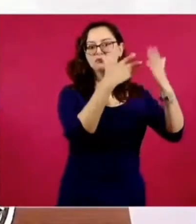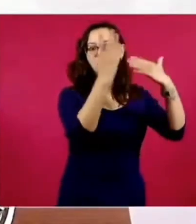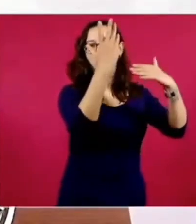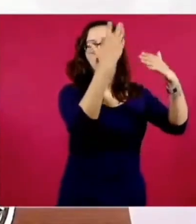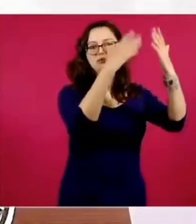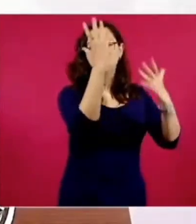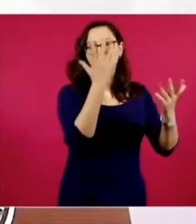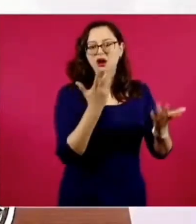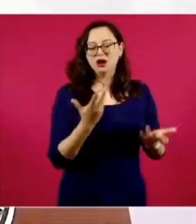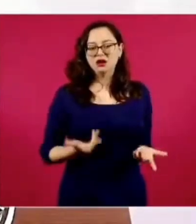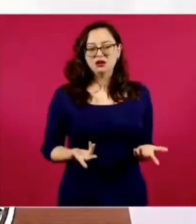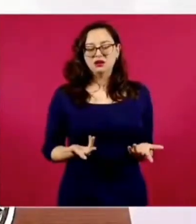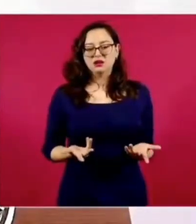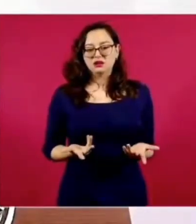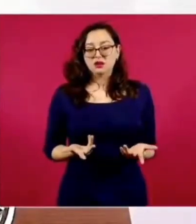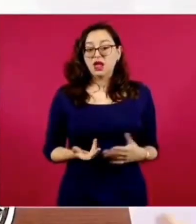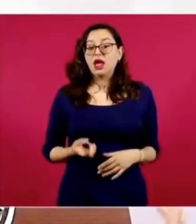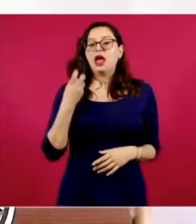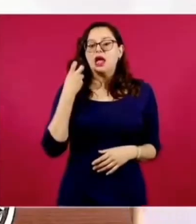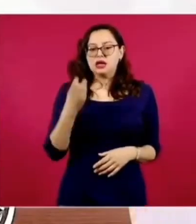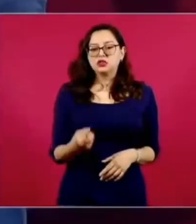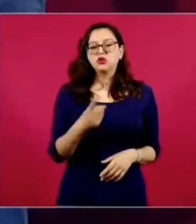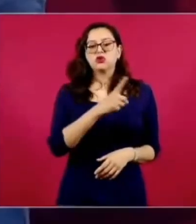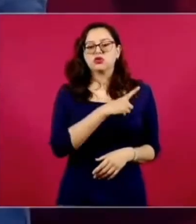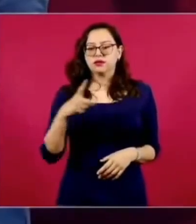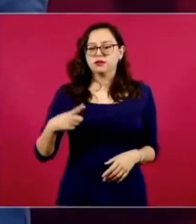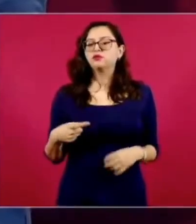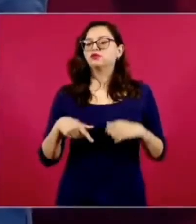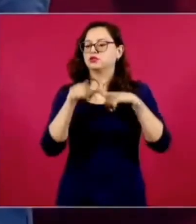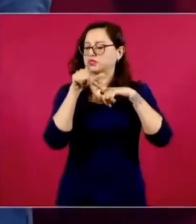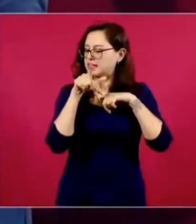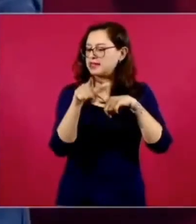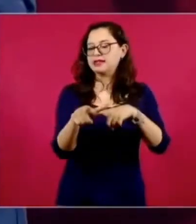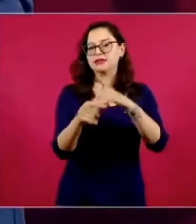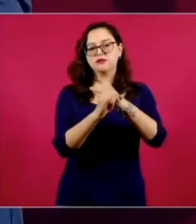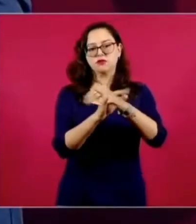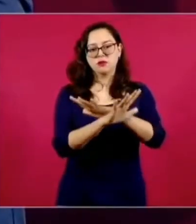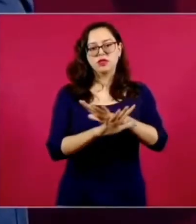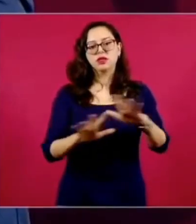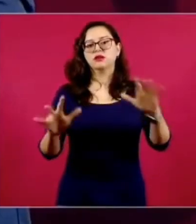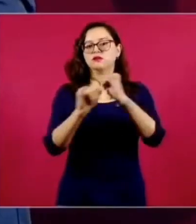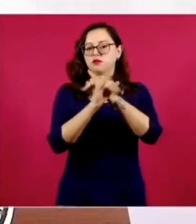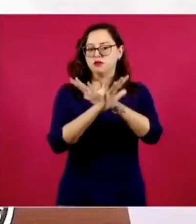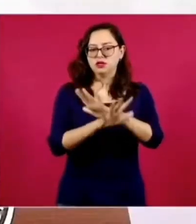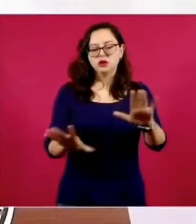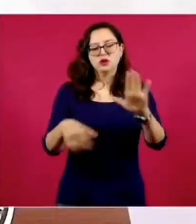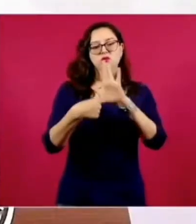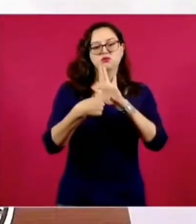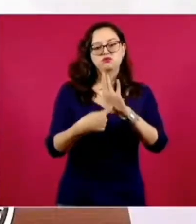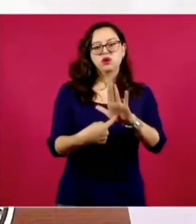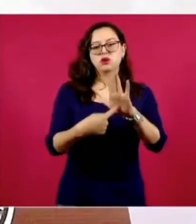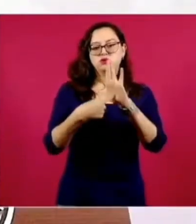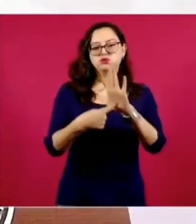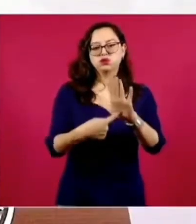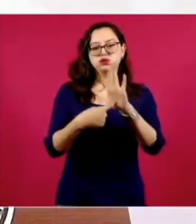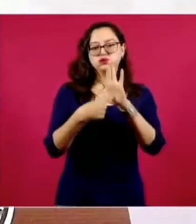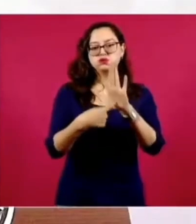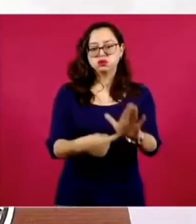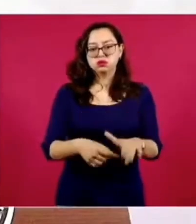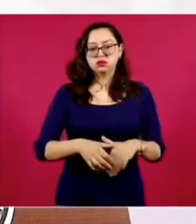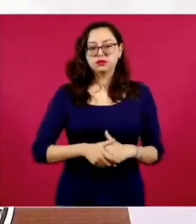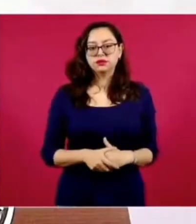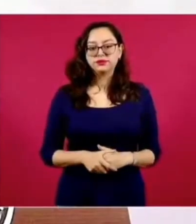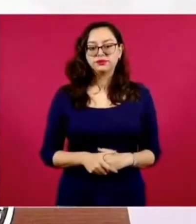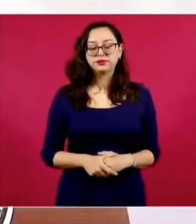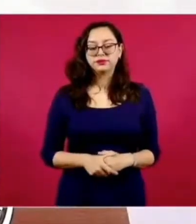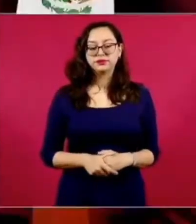Entonces son de las cosas que tenemos que ir informando. ¿Cuánto me